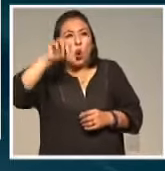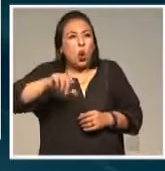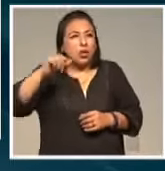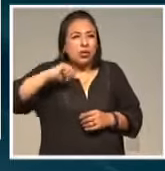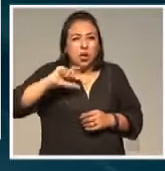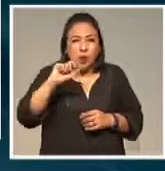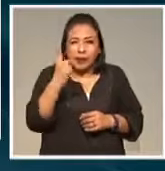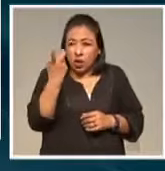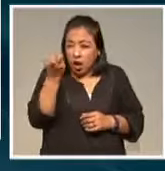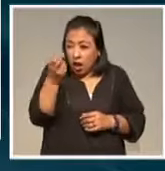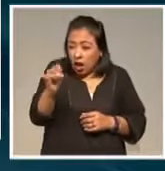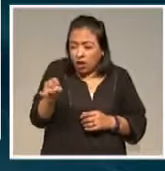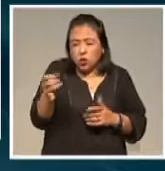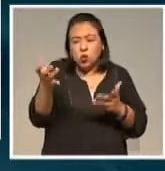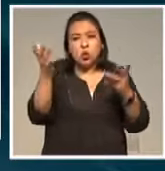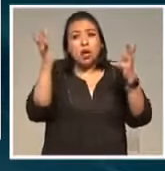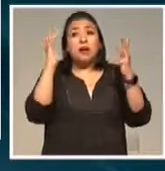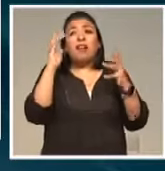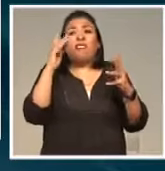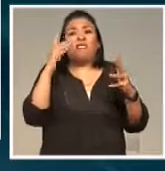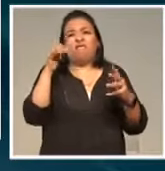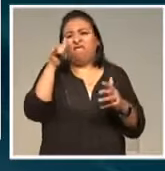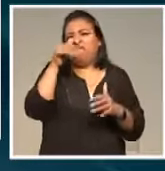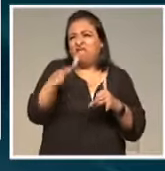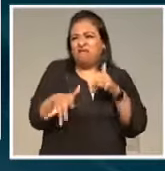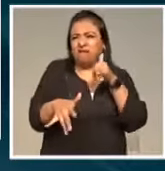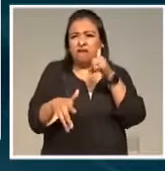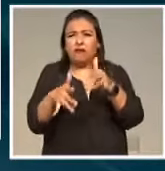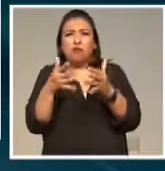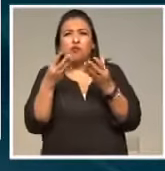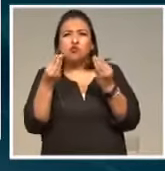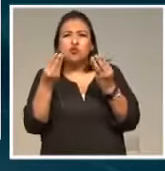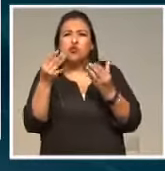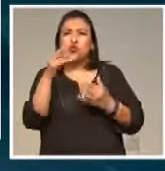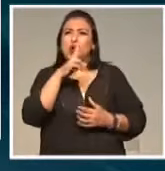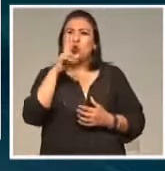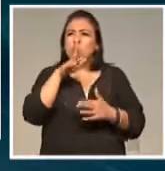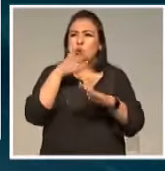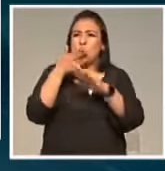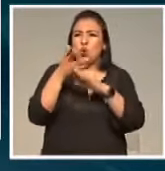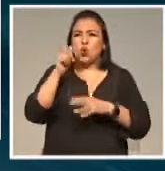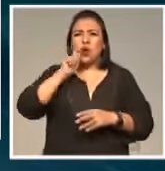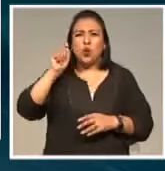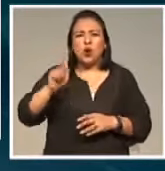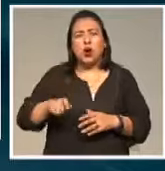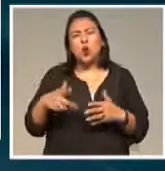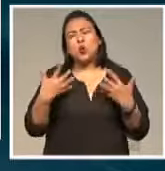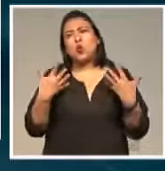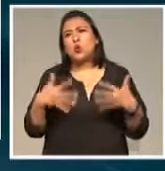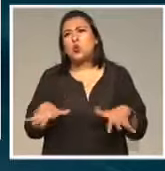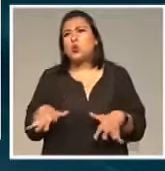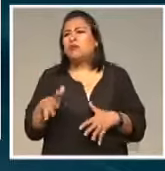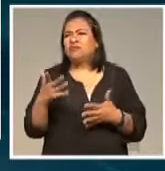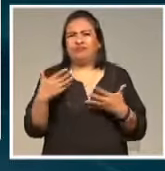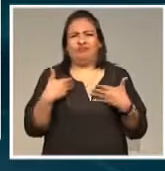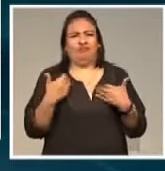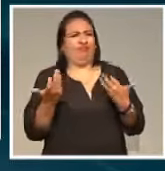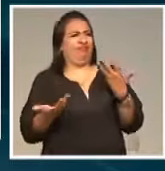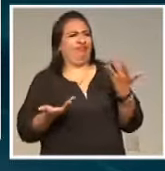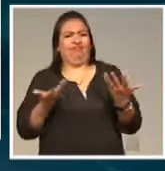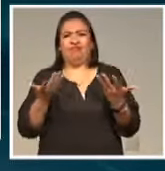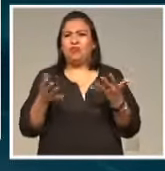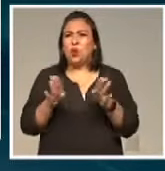XXI. Y toda la agresión de Rusia contra Ucrania, la agresión inexplicada